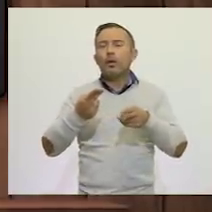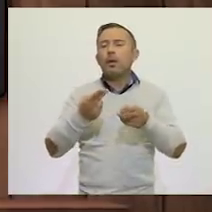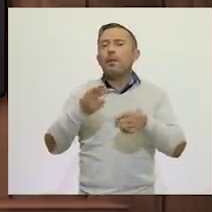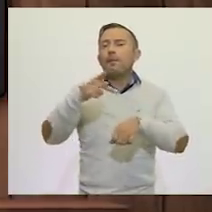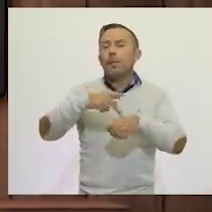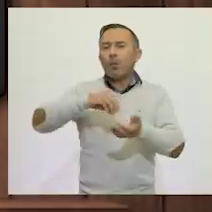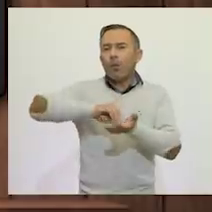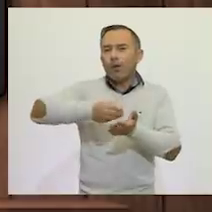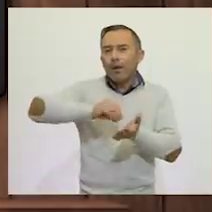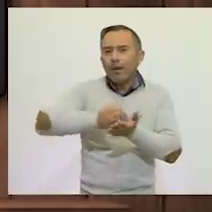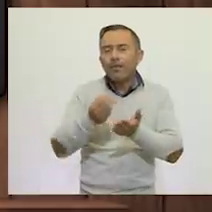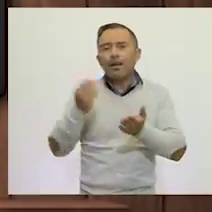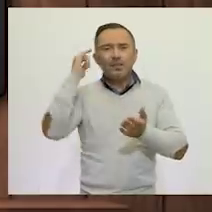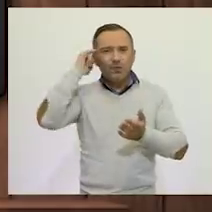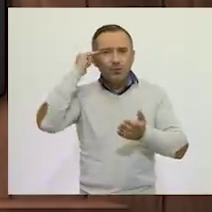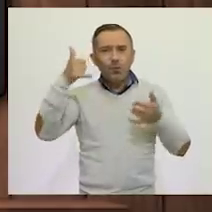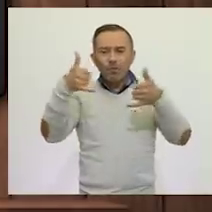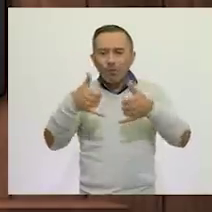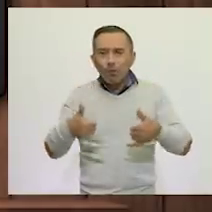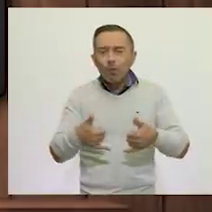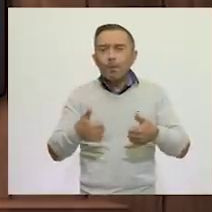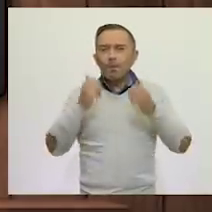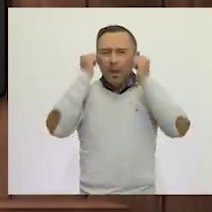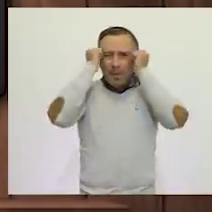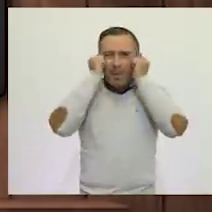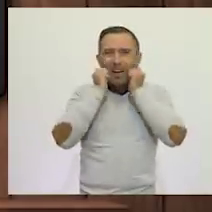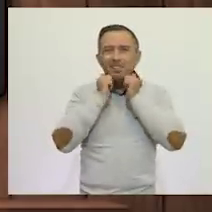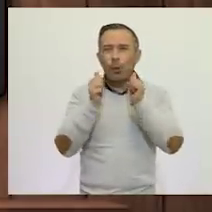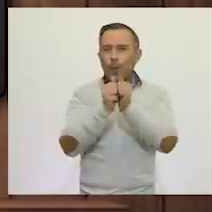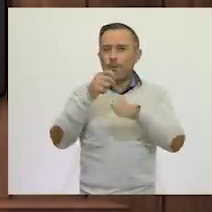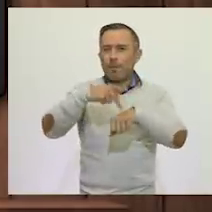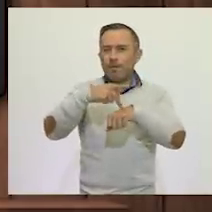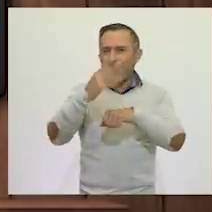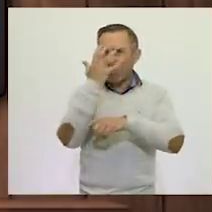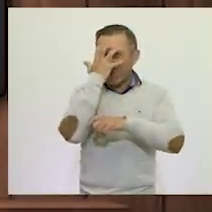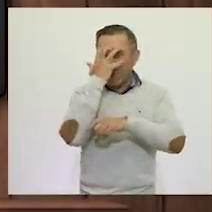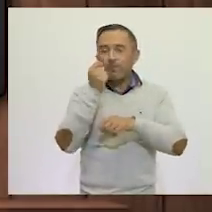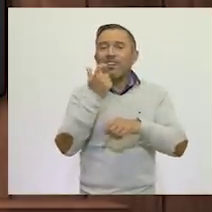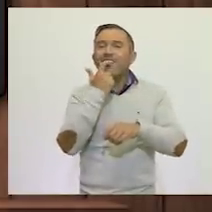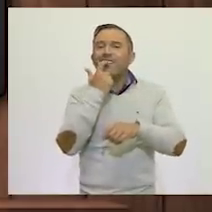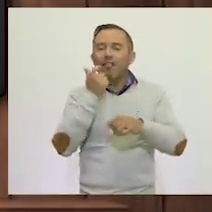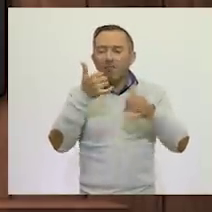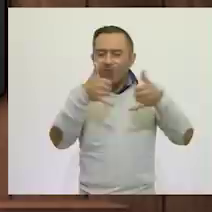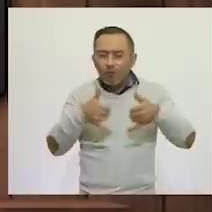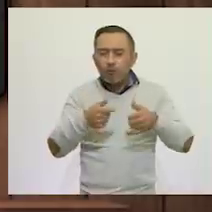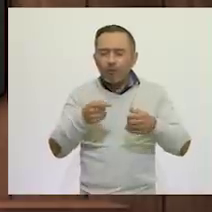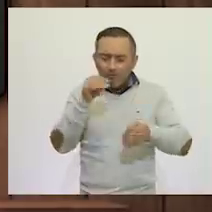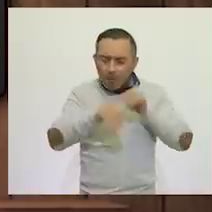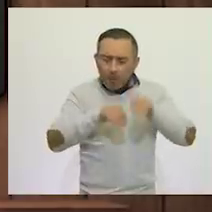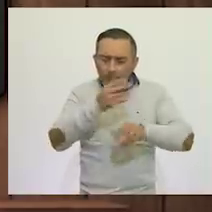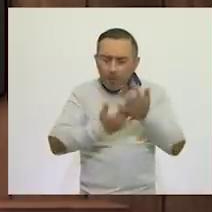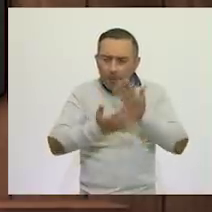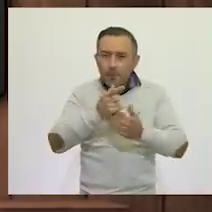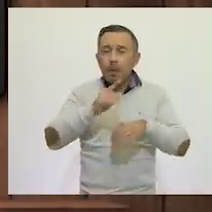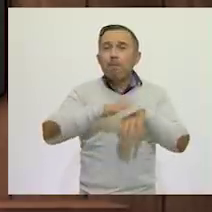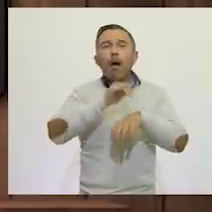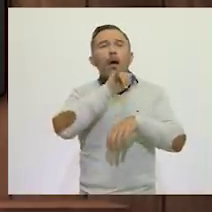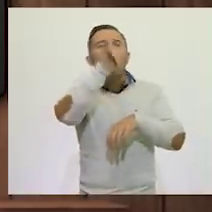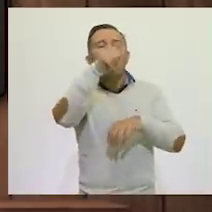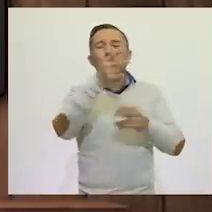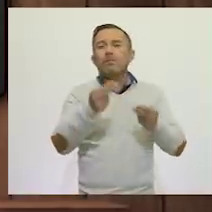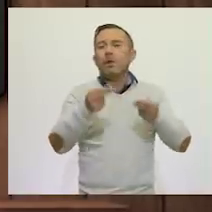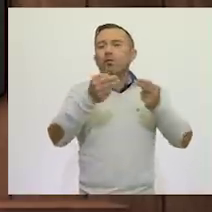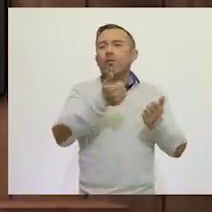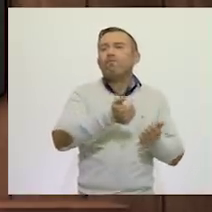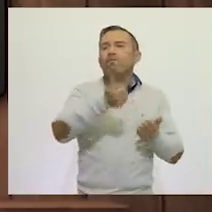molcajetes, vasijas, metates, máscaras adornadas con piedra y cerámica que después se comerciaban a tierras muy lejanas. Al ser tan próspera, Teotihuacán